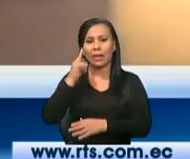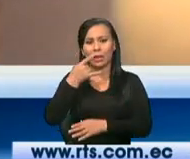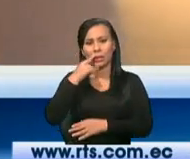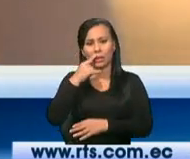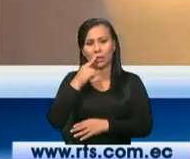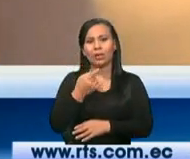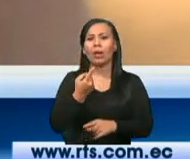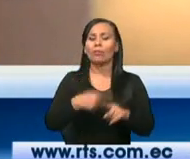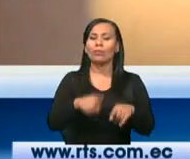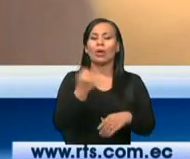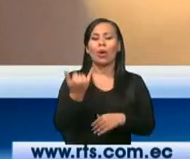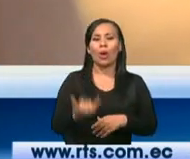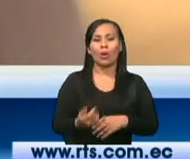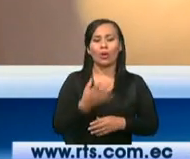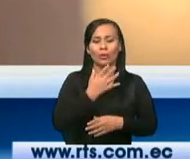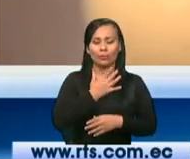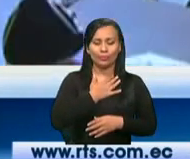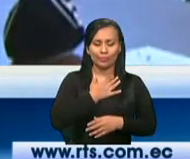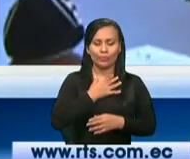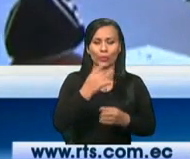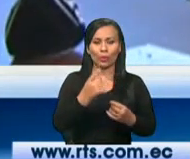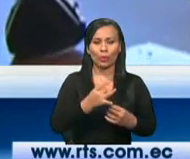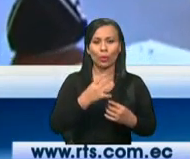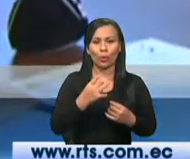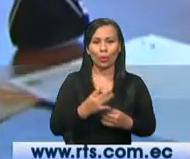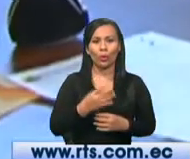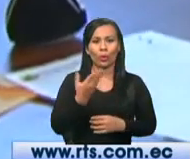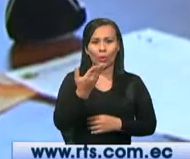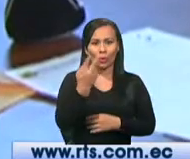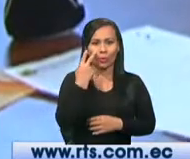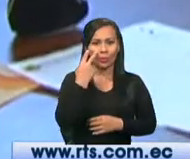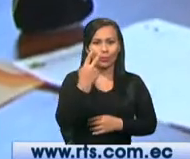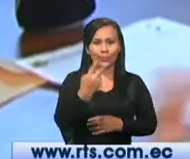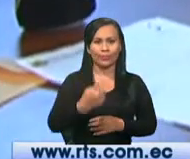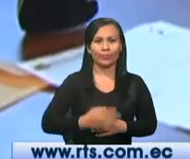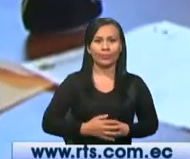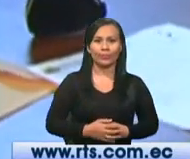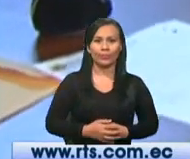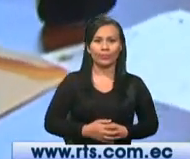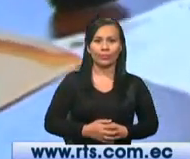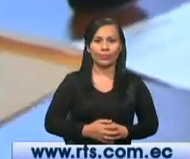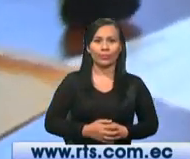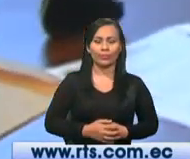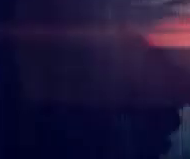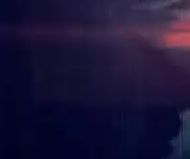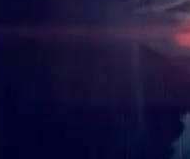la joven madre es irreparable, informó Luxiola Salazar.